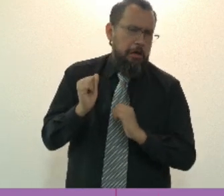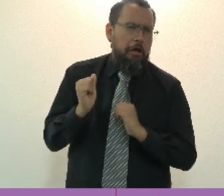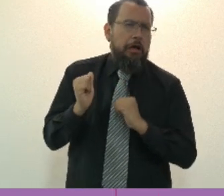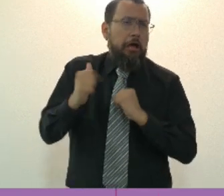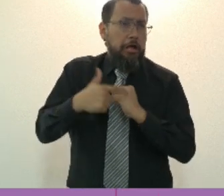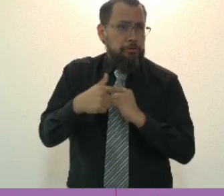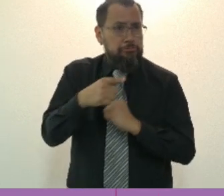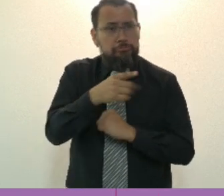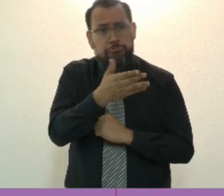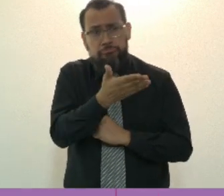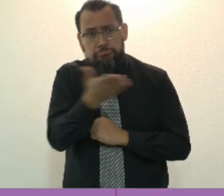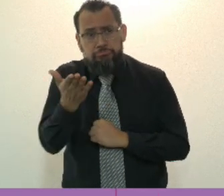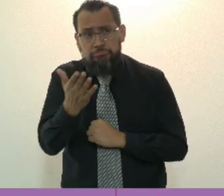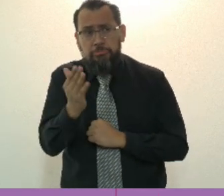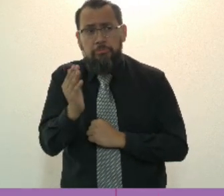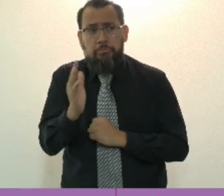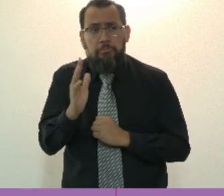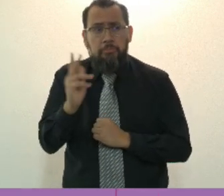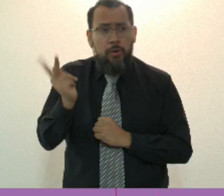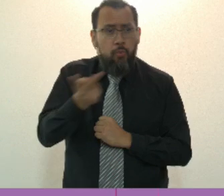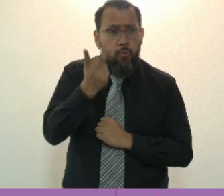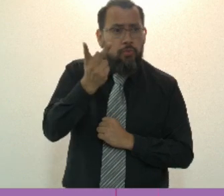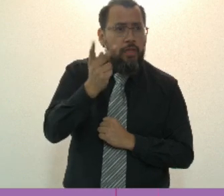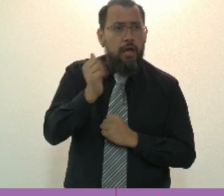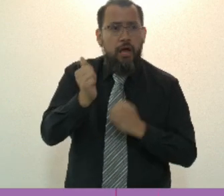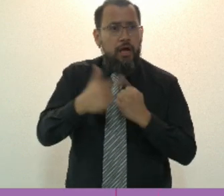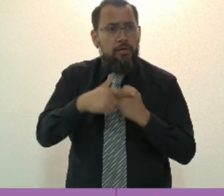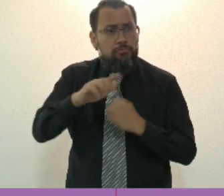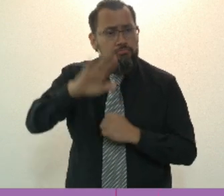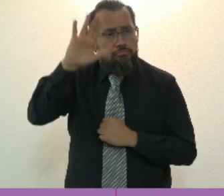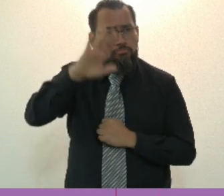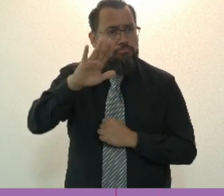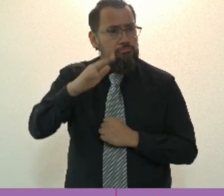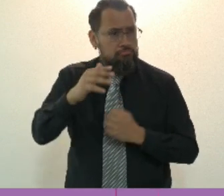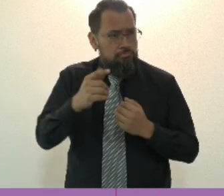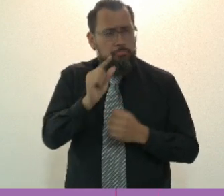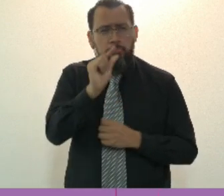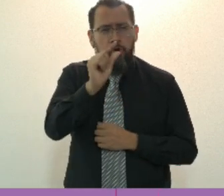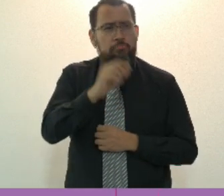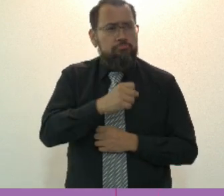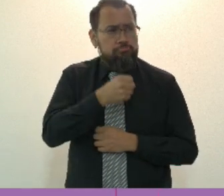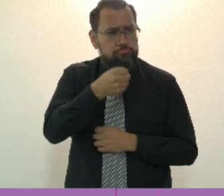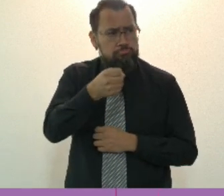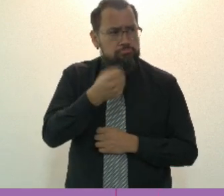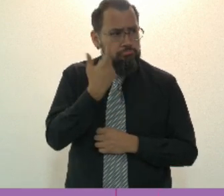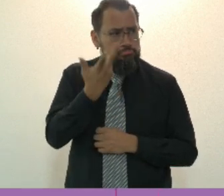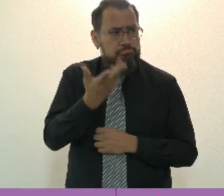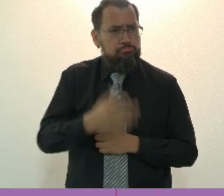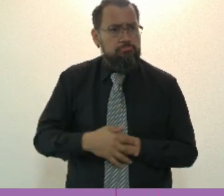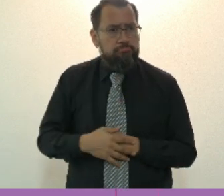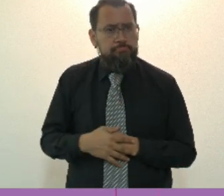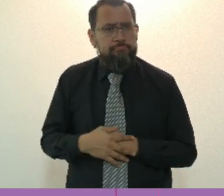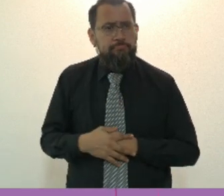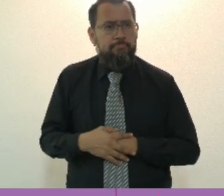alguna pregunta, algún comentario, vamos a abrir los micrófonos un momento.